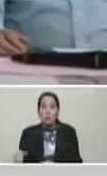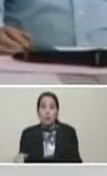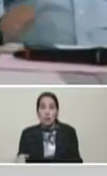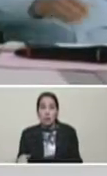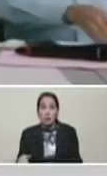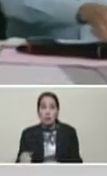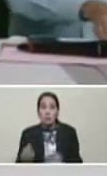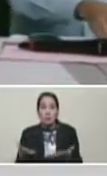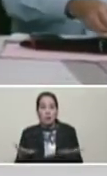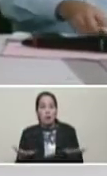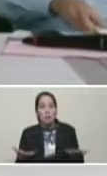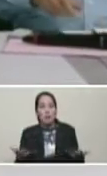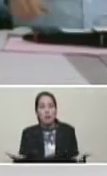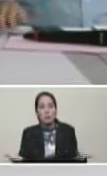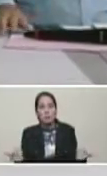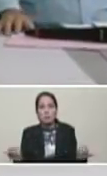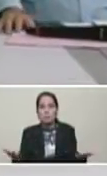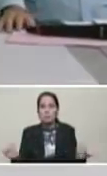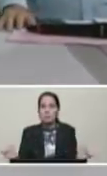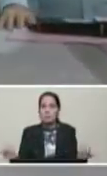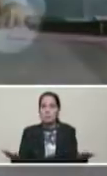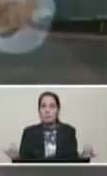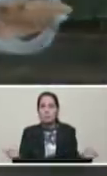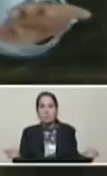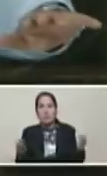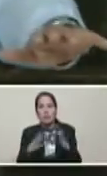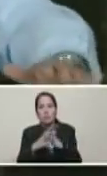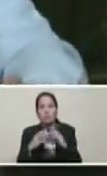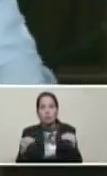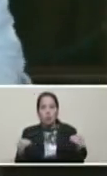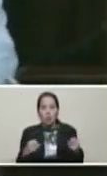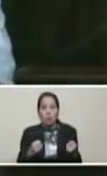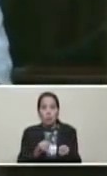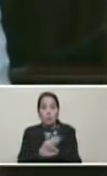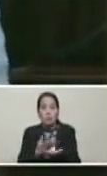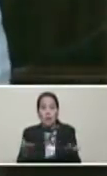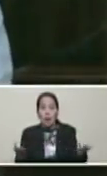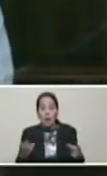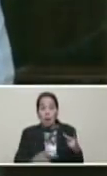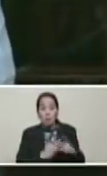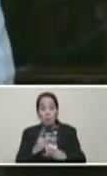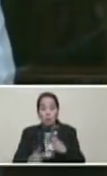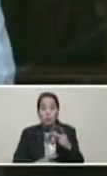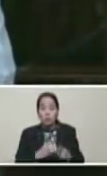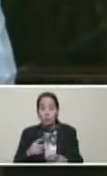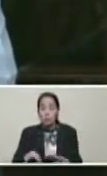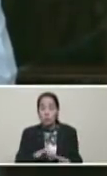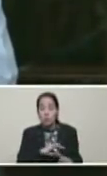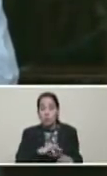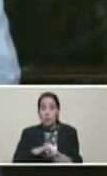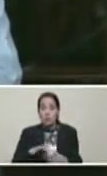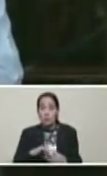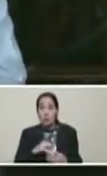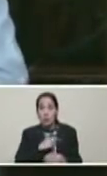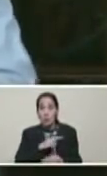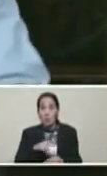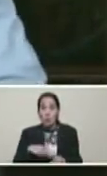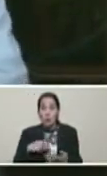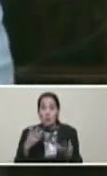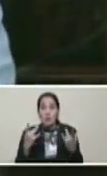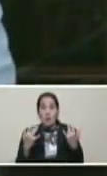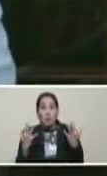con nuestras manos allí a todos los productores para sembrar para apoyar con nuestras manos